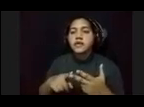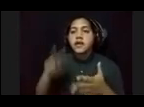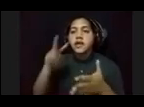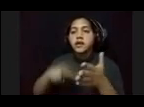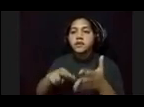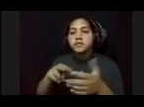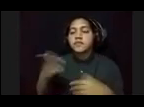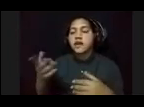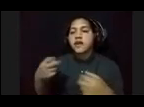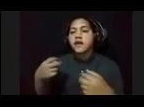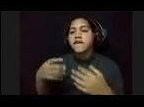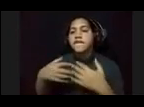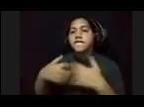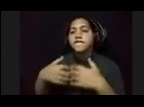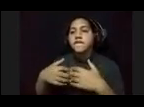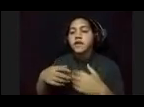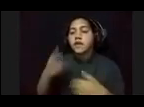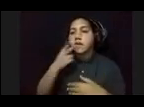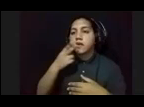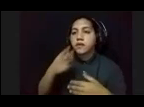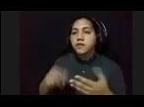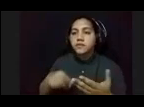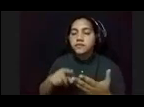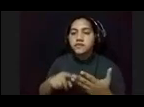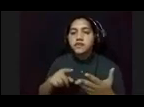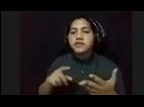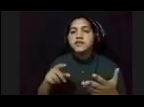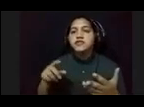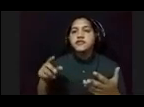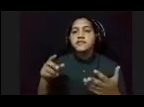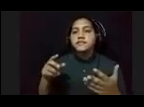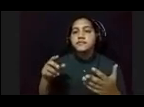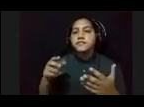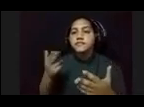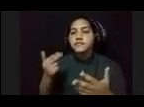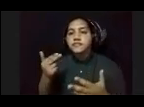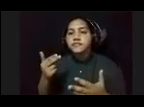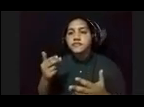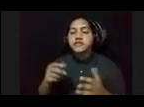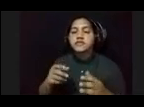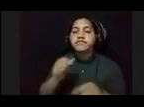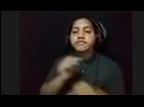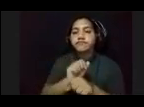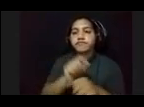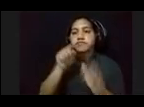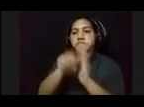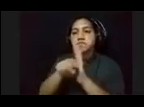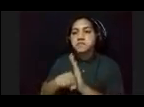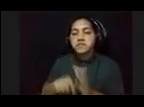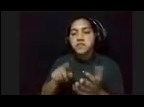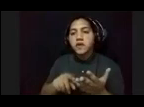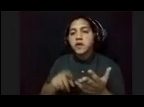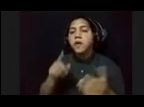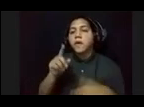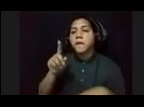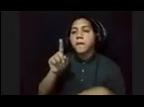tabacos, 13 matarifes en carnicería y en matadero, un mensajero, un